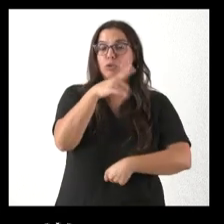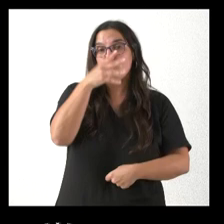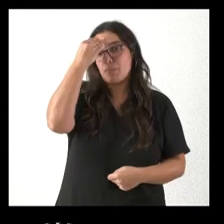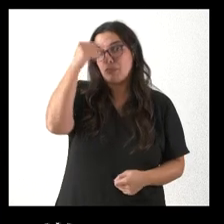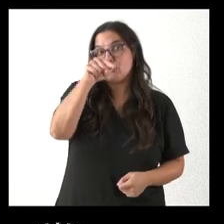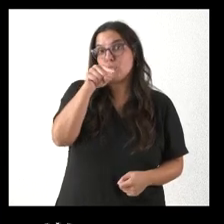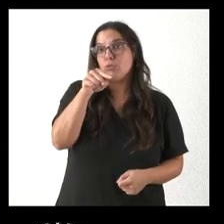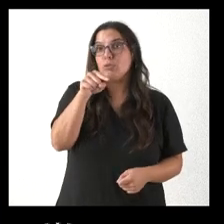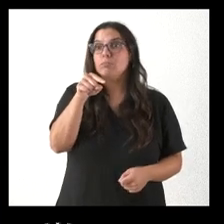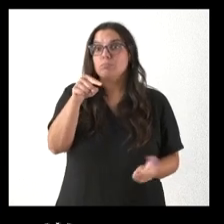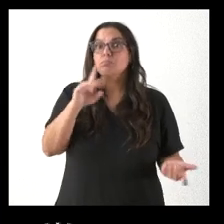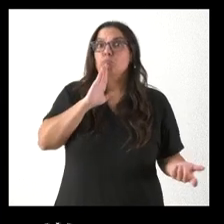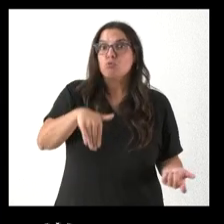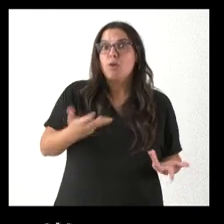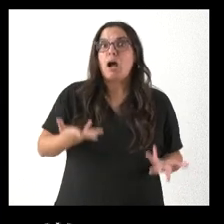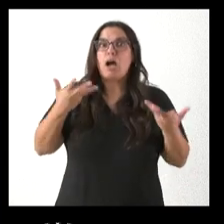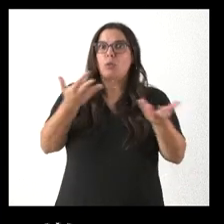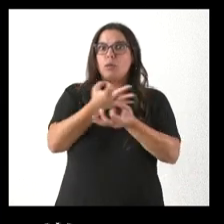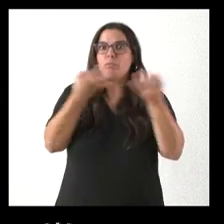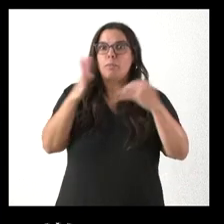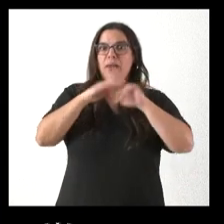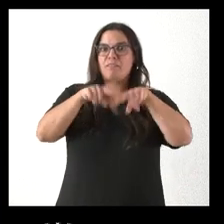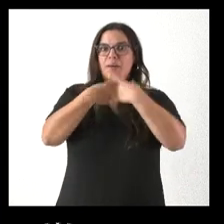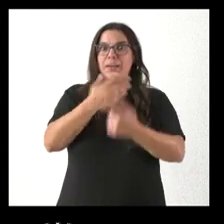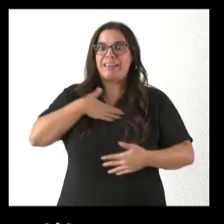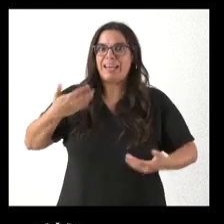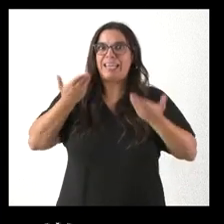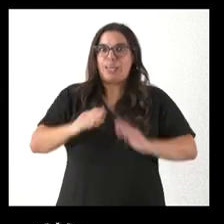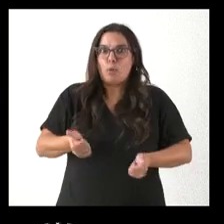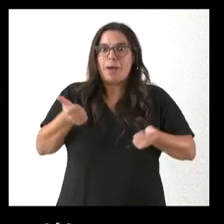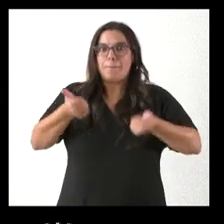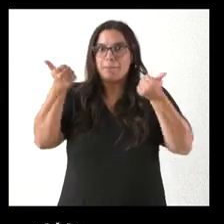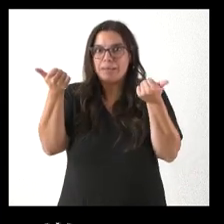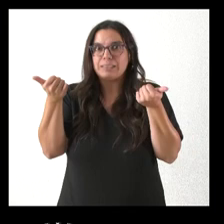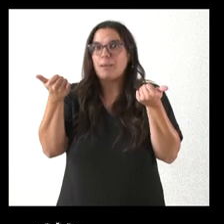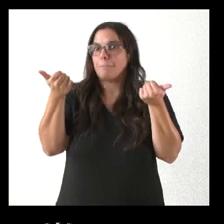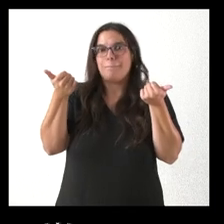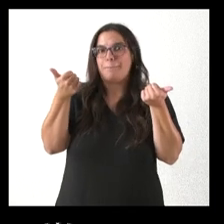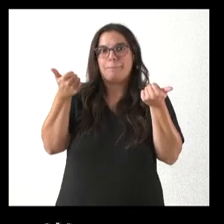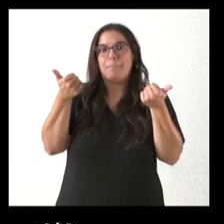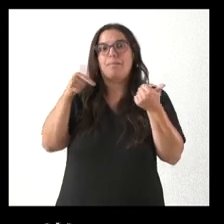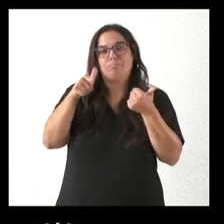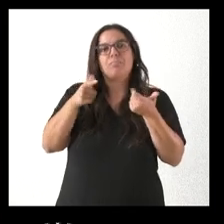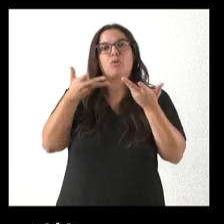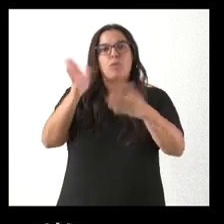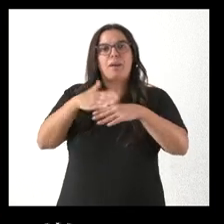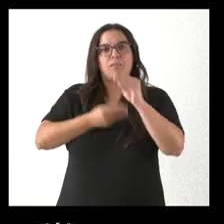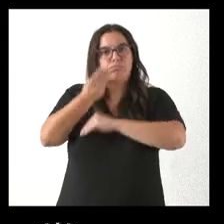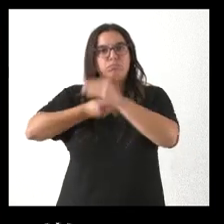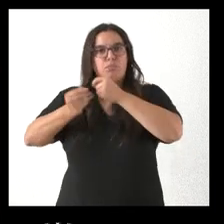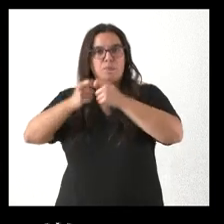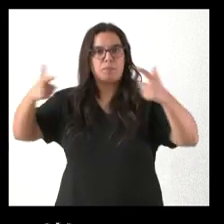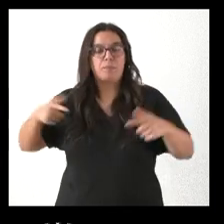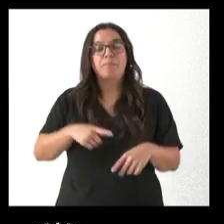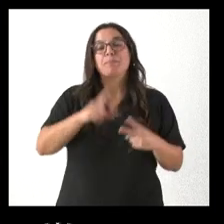esto sí sería una ayuda eficaz a esas familias que quieren tener hijos y fomentar la natalidad en Castilla y león y además